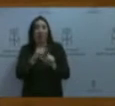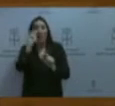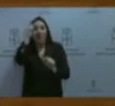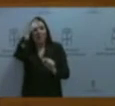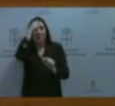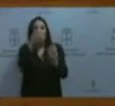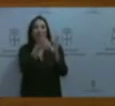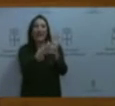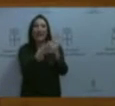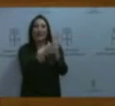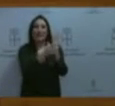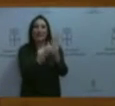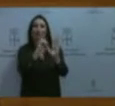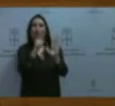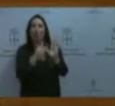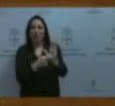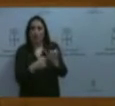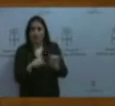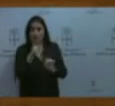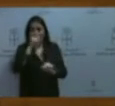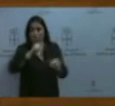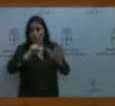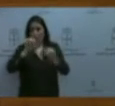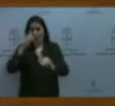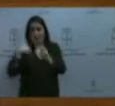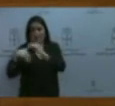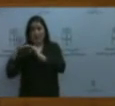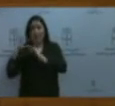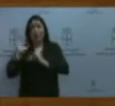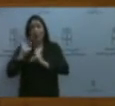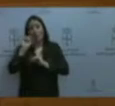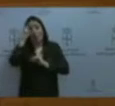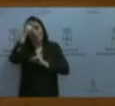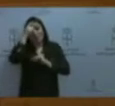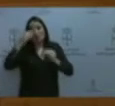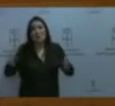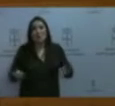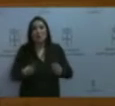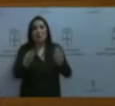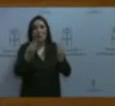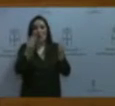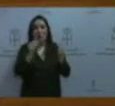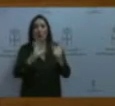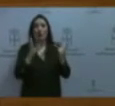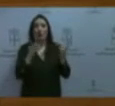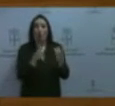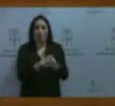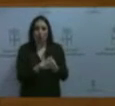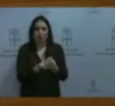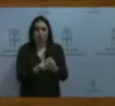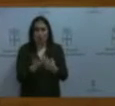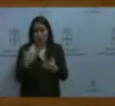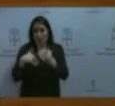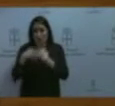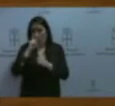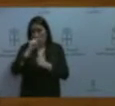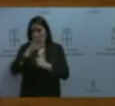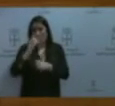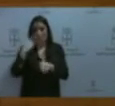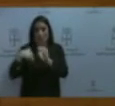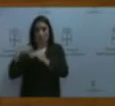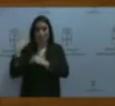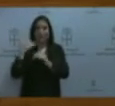calidad total de Ishikawa de los años 60 y los de mejora continua de Deming de los años 50. Es decir, hace 60 años que todos los jefes